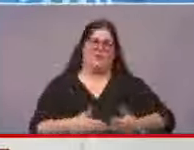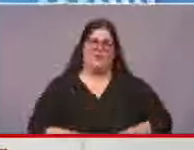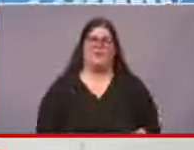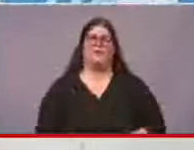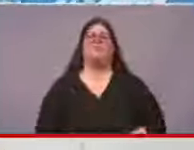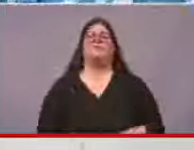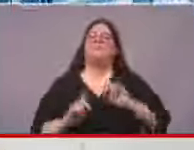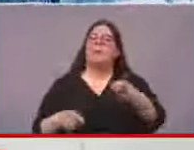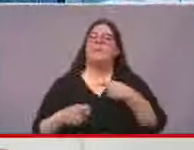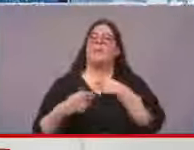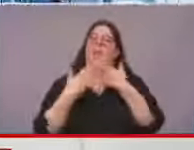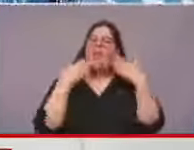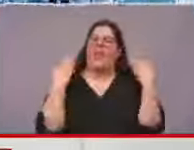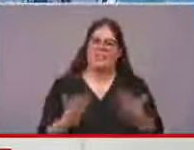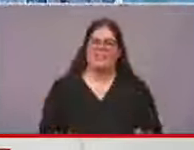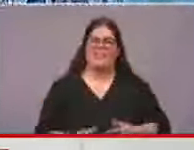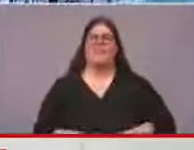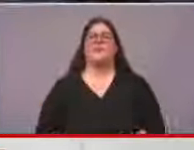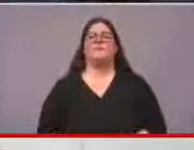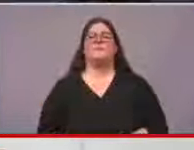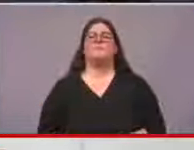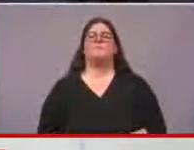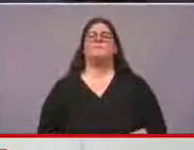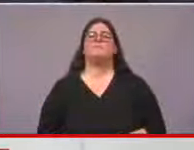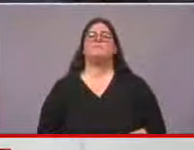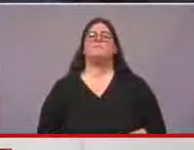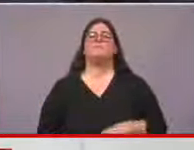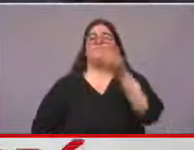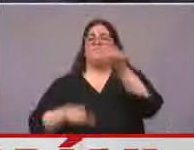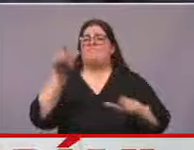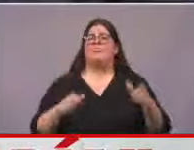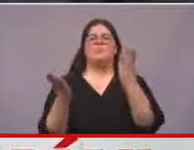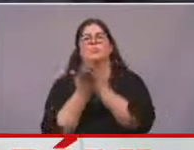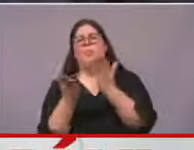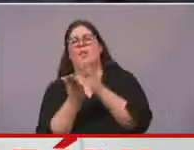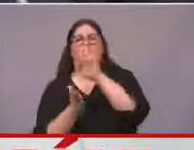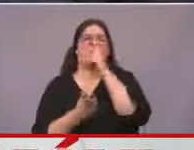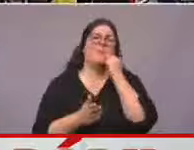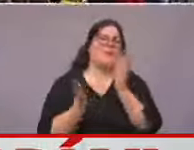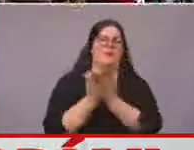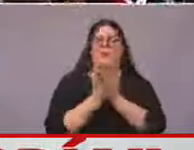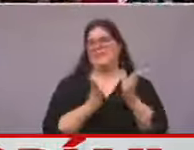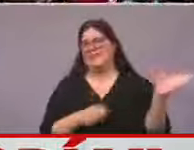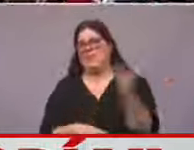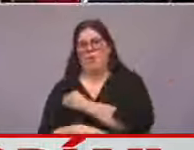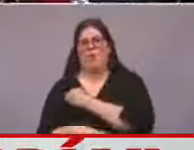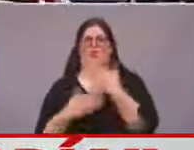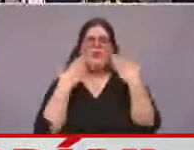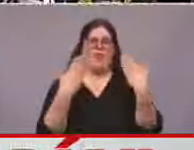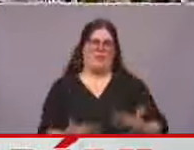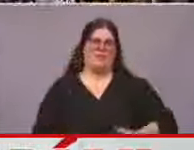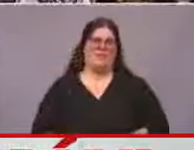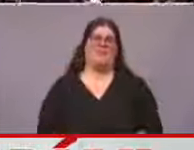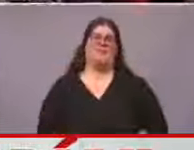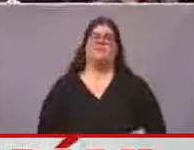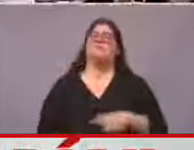Quiero agradecer a los estudiantes y las estudiantes.